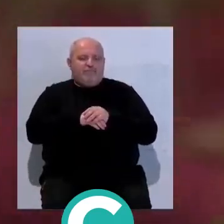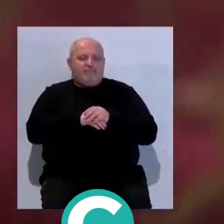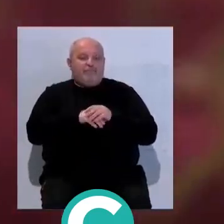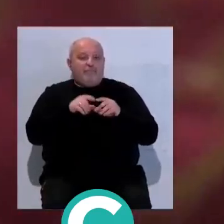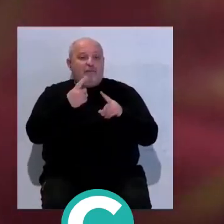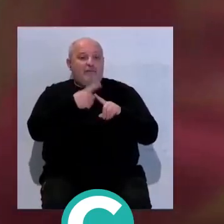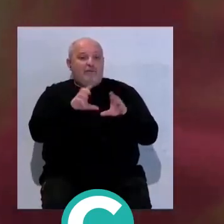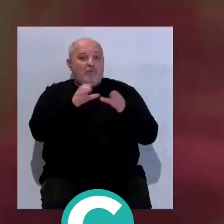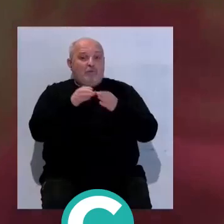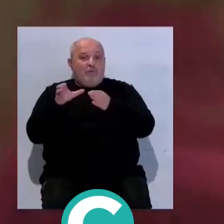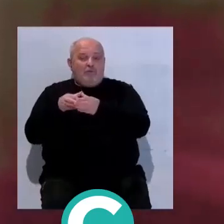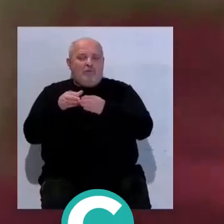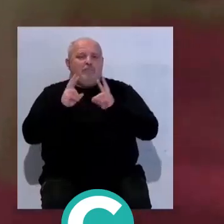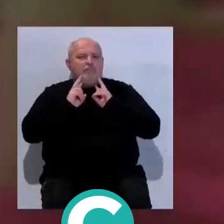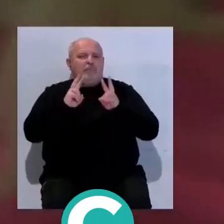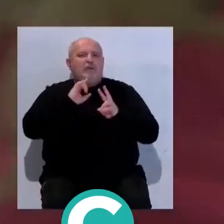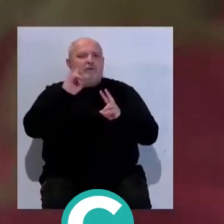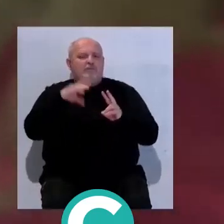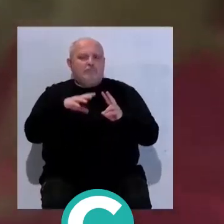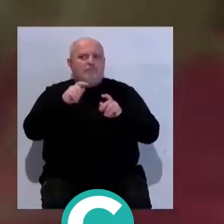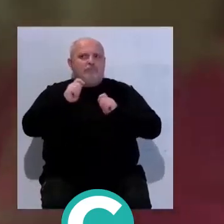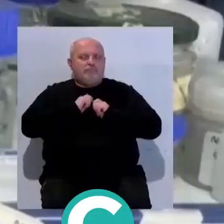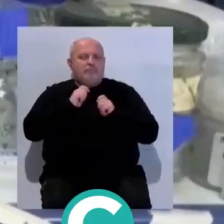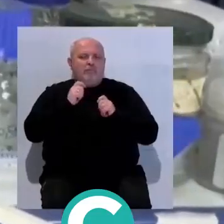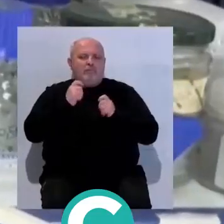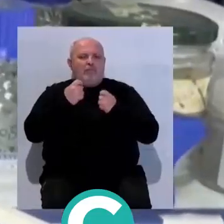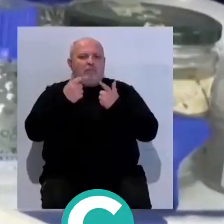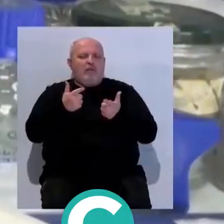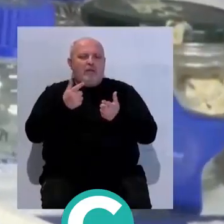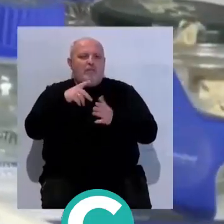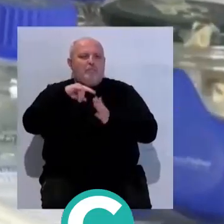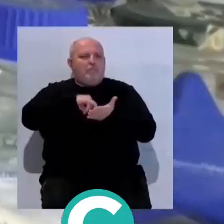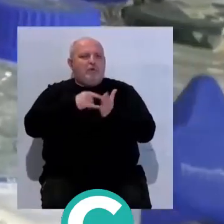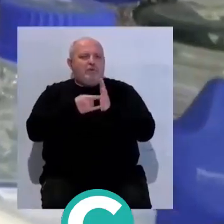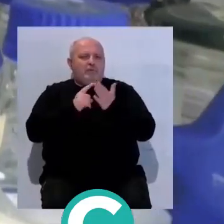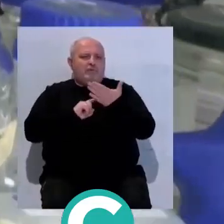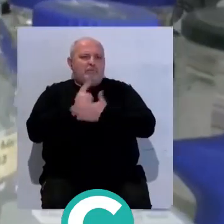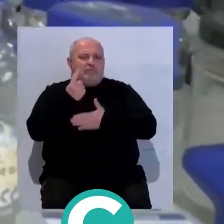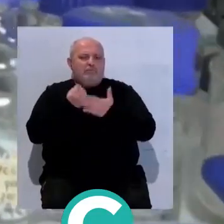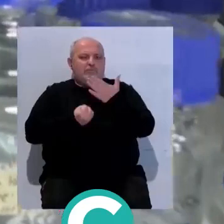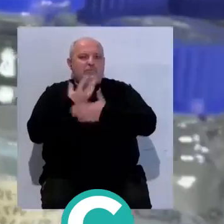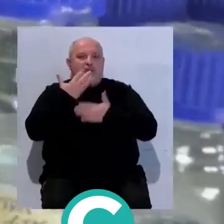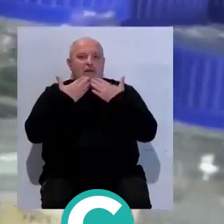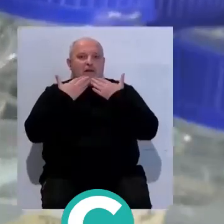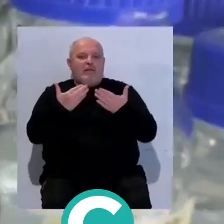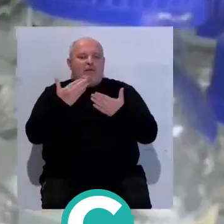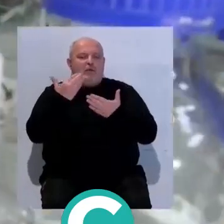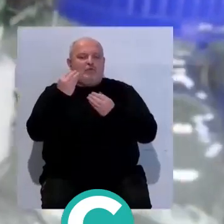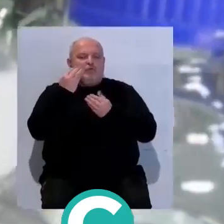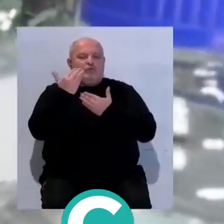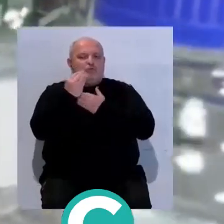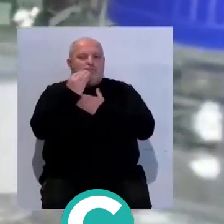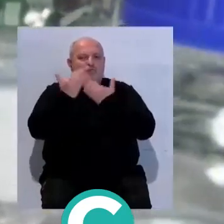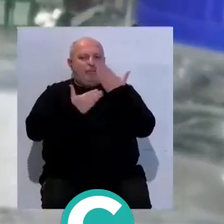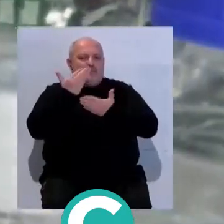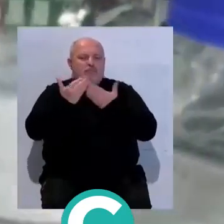distintos grupos de investigación beneficiados han dado a conocer el impacto de los proyectos de innovación activados gracias a estas subvenciones